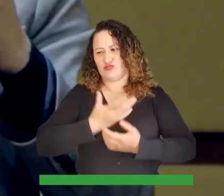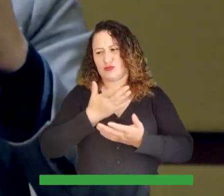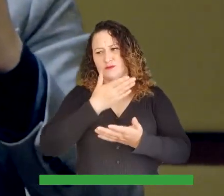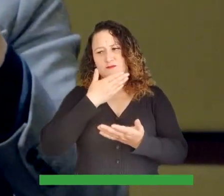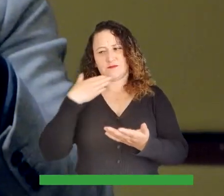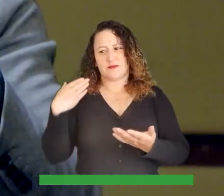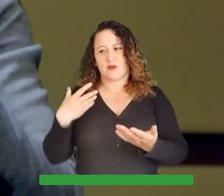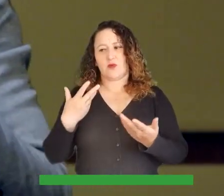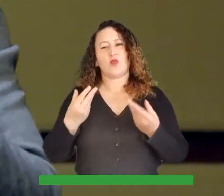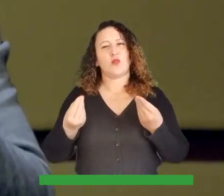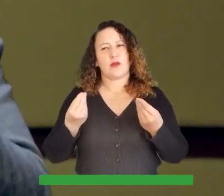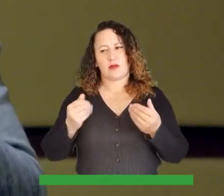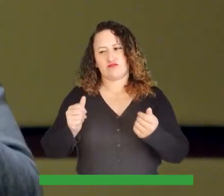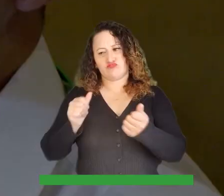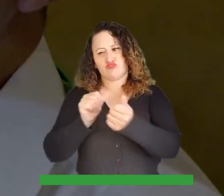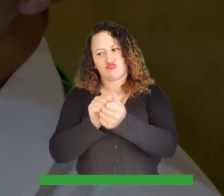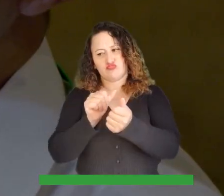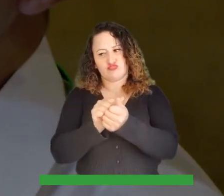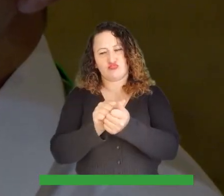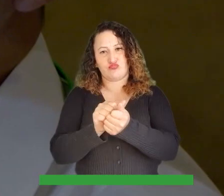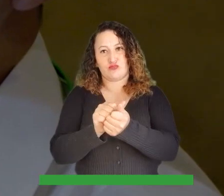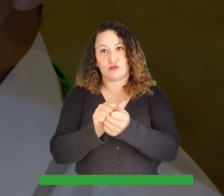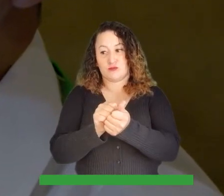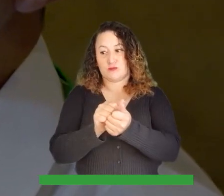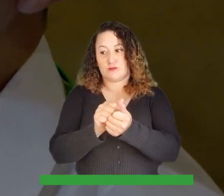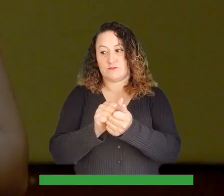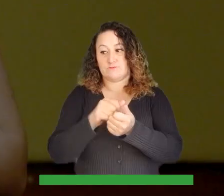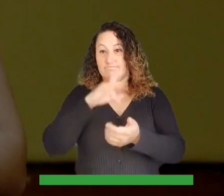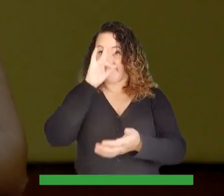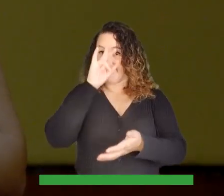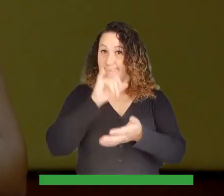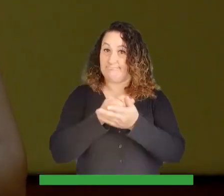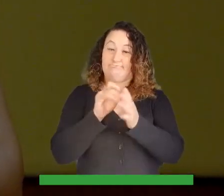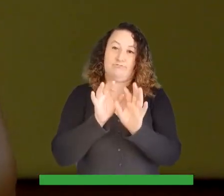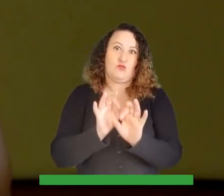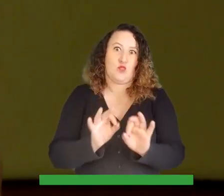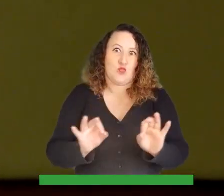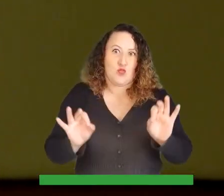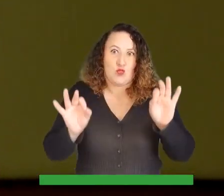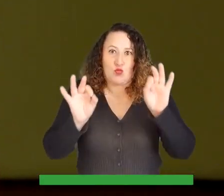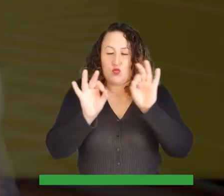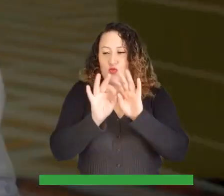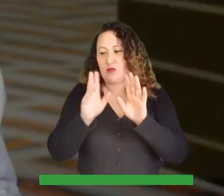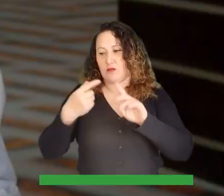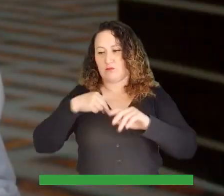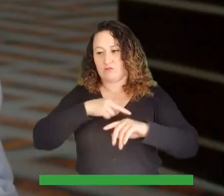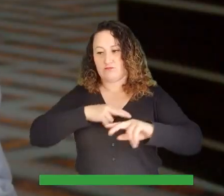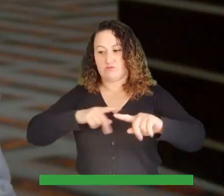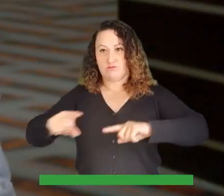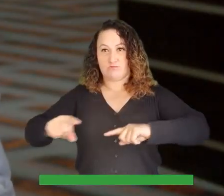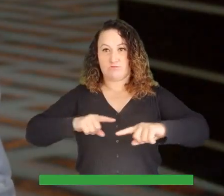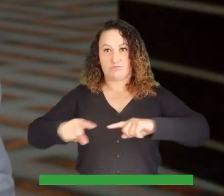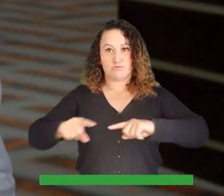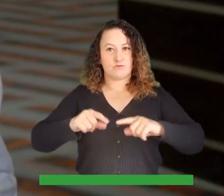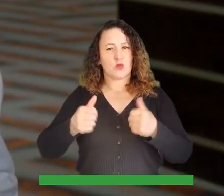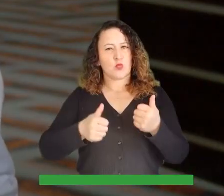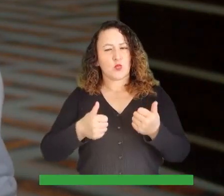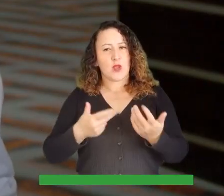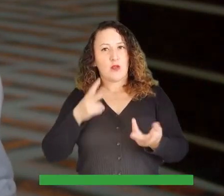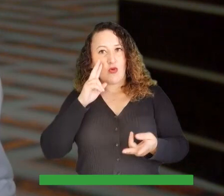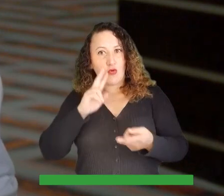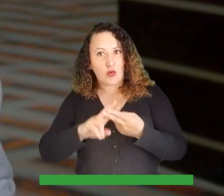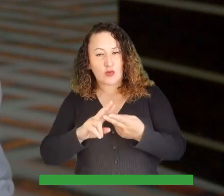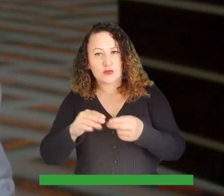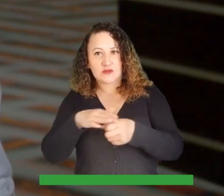de sí para poder brindar el acompañamiento. Creemos que es de vital importancia para nosotros como administrativos conocer